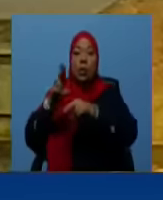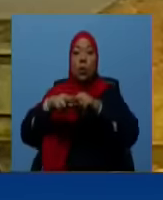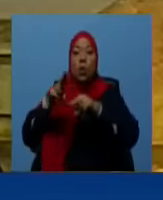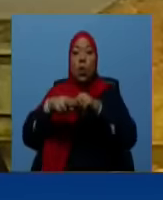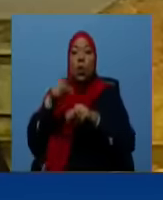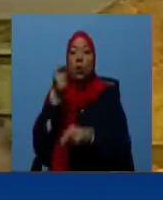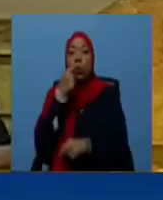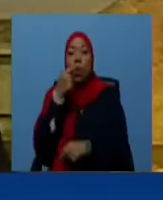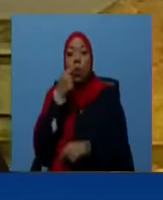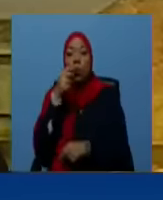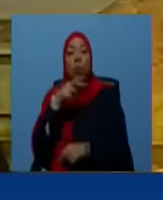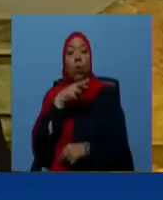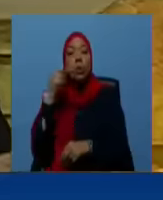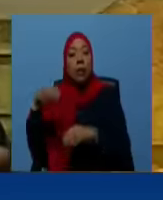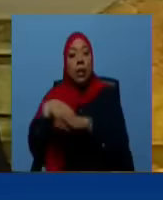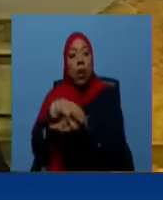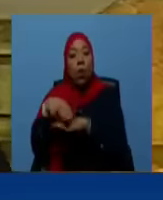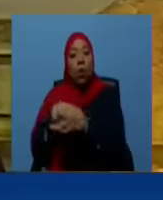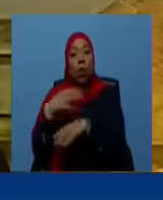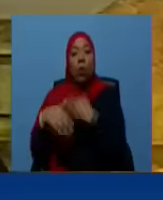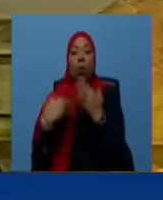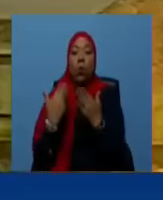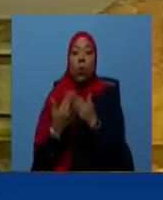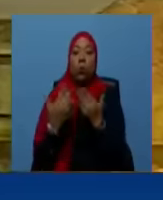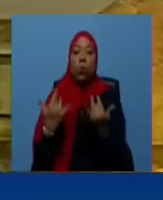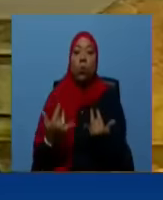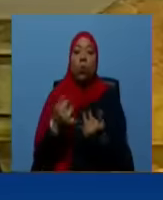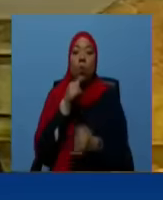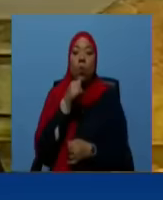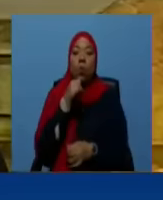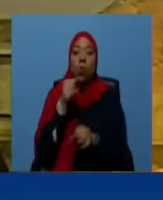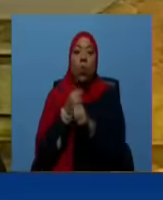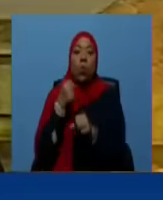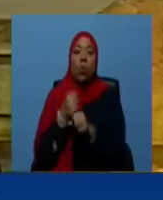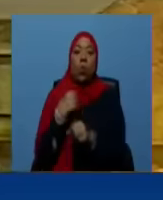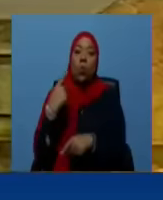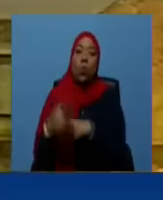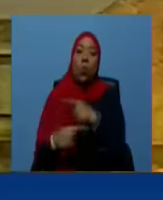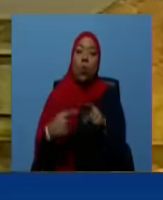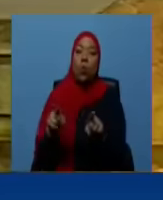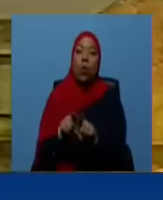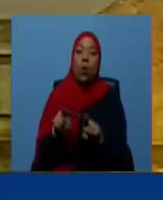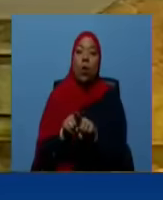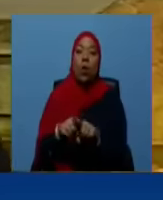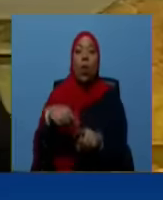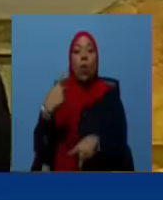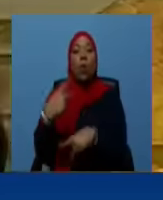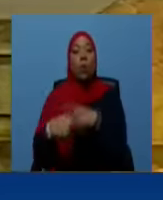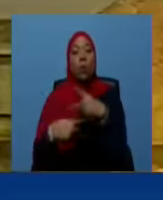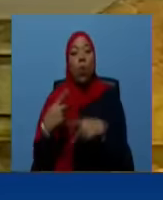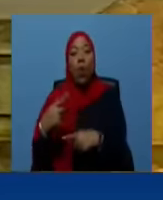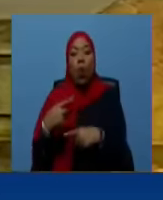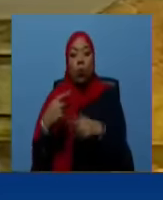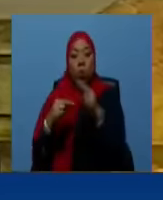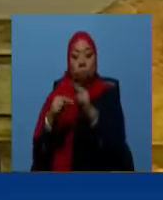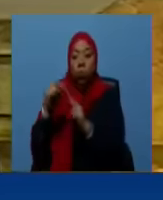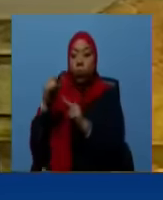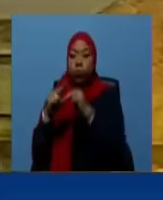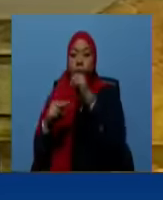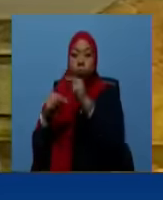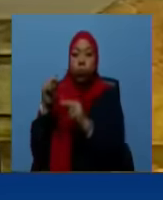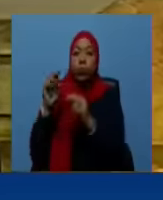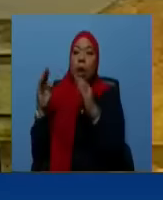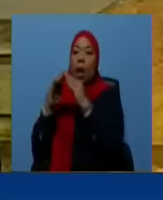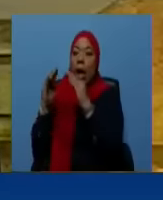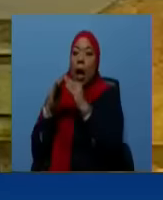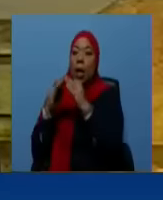arroz, zapatos, ropa, repuesto? ¿La economía que produce apartamentos, casas, carreteras?